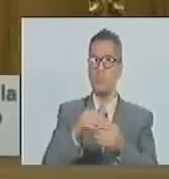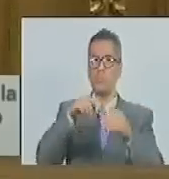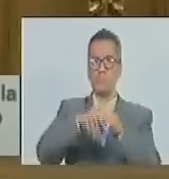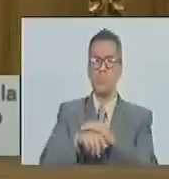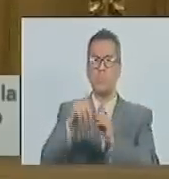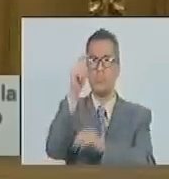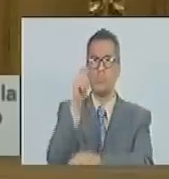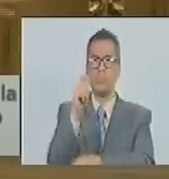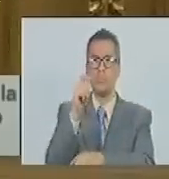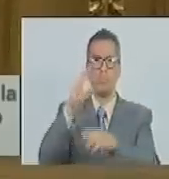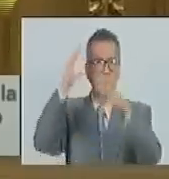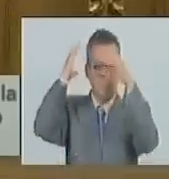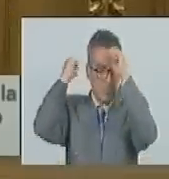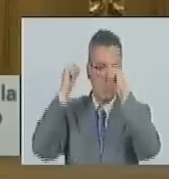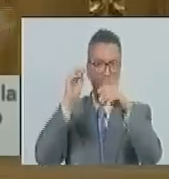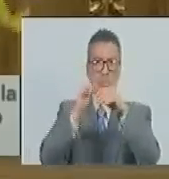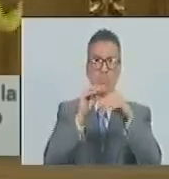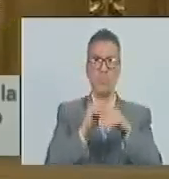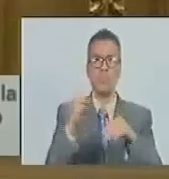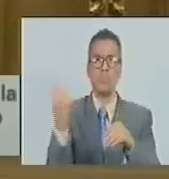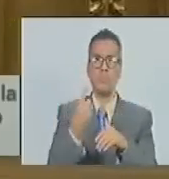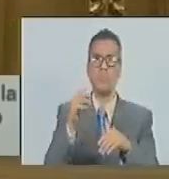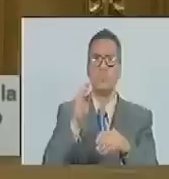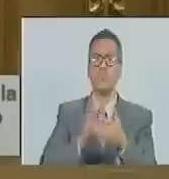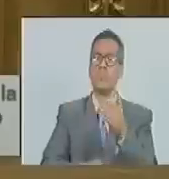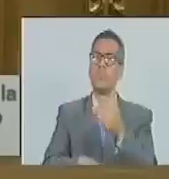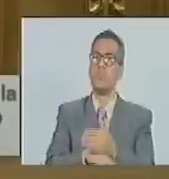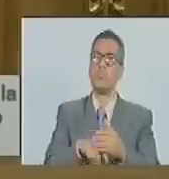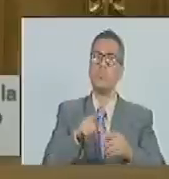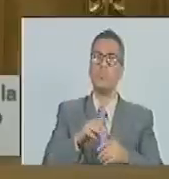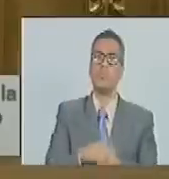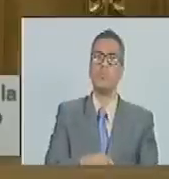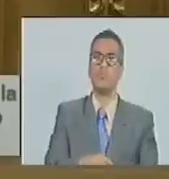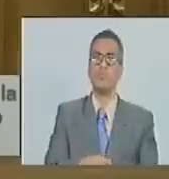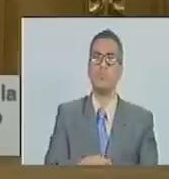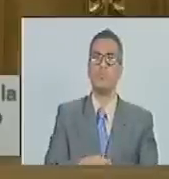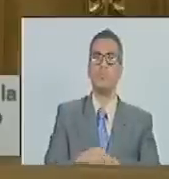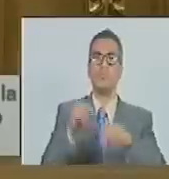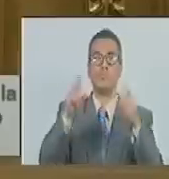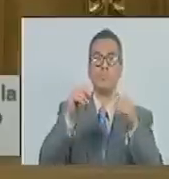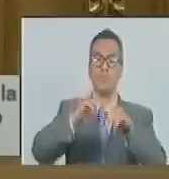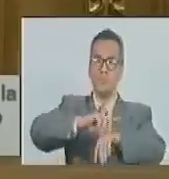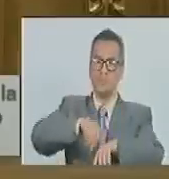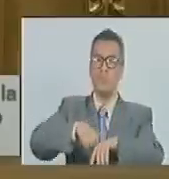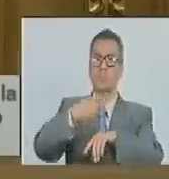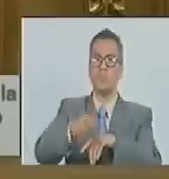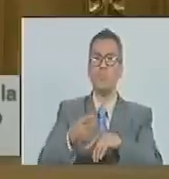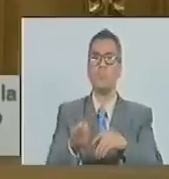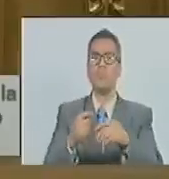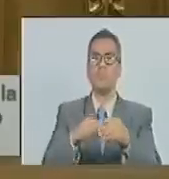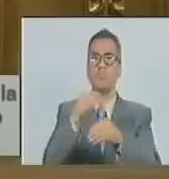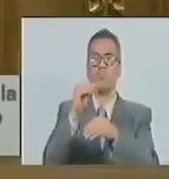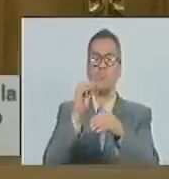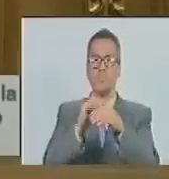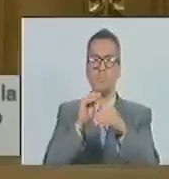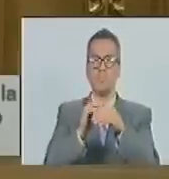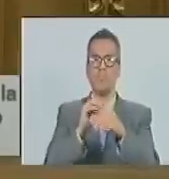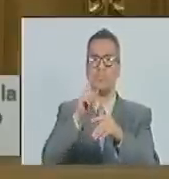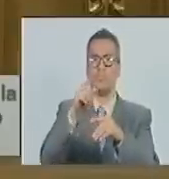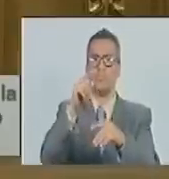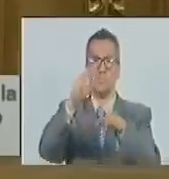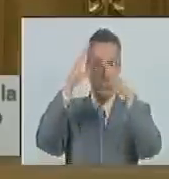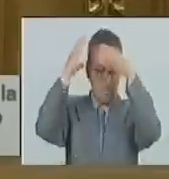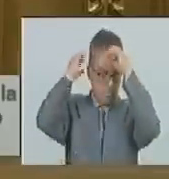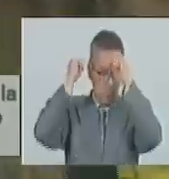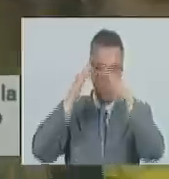de un diplomático. Es como el mensajero no se mata. Y es mucho más allá que un mensajero. Un